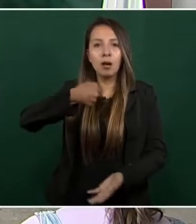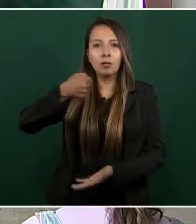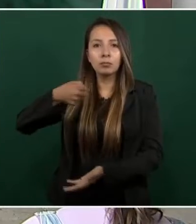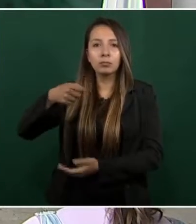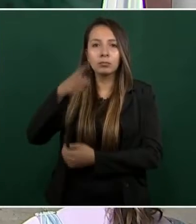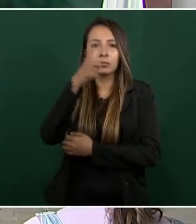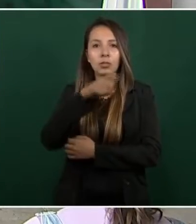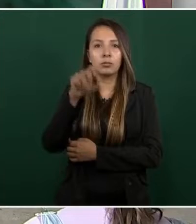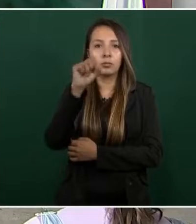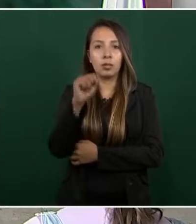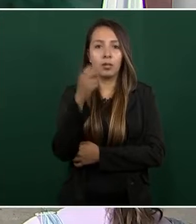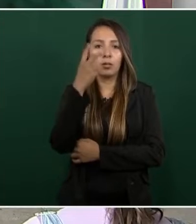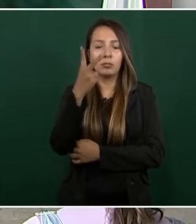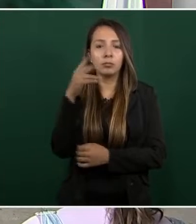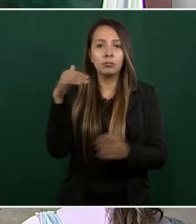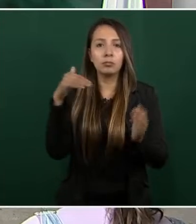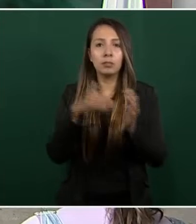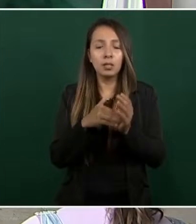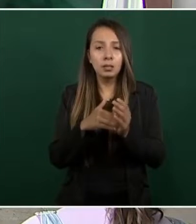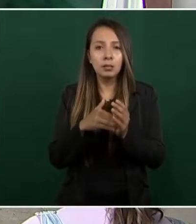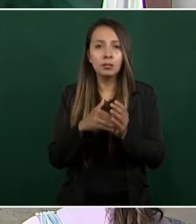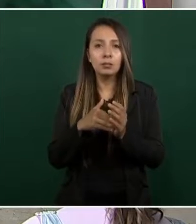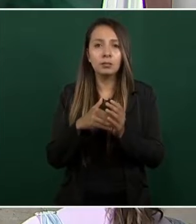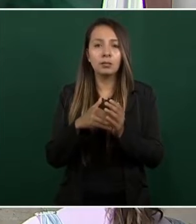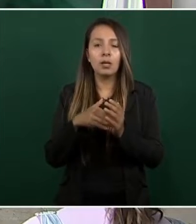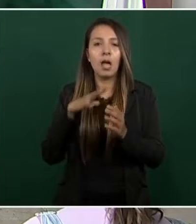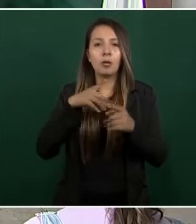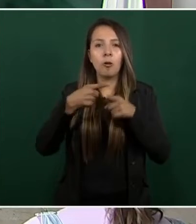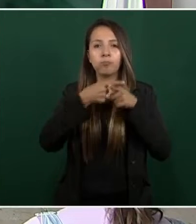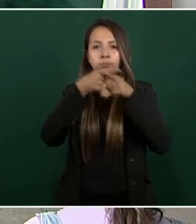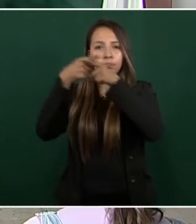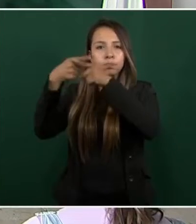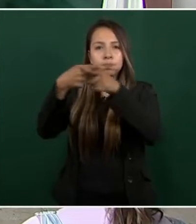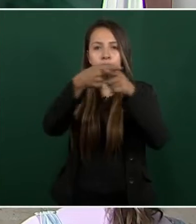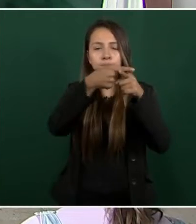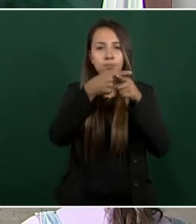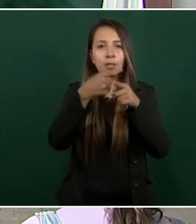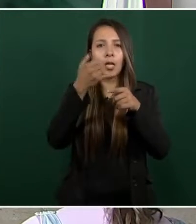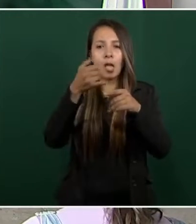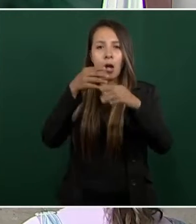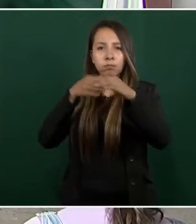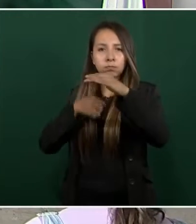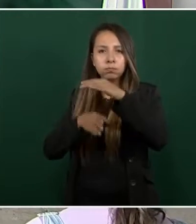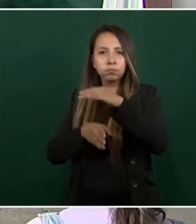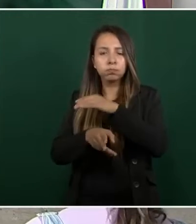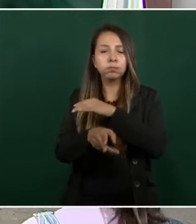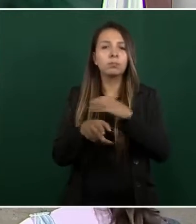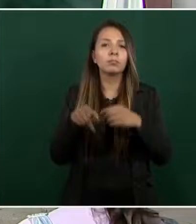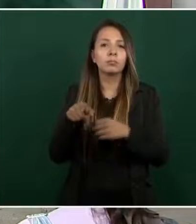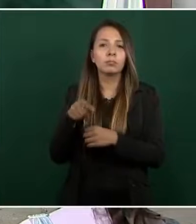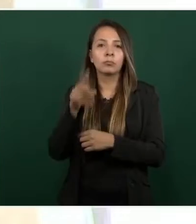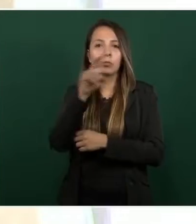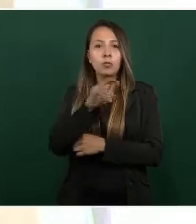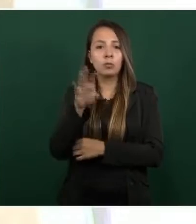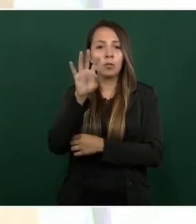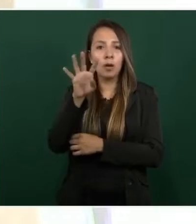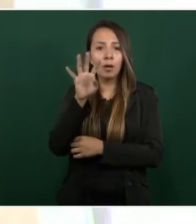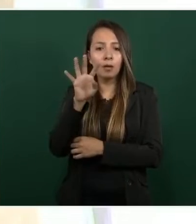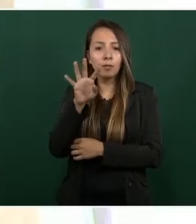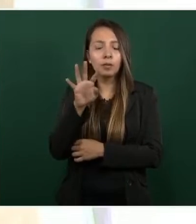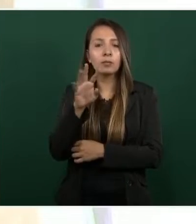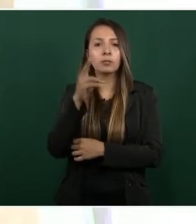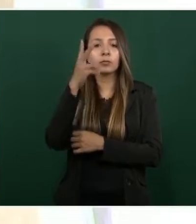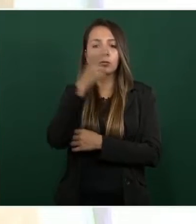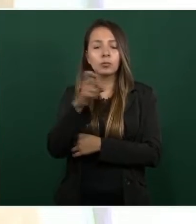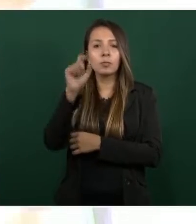162,000, inspecciones a buques con drones submarinos a 19, se aseguraron 222 paquetes